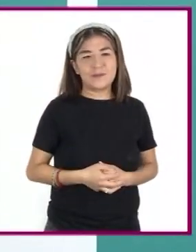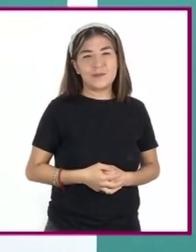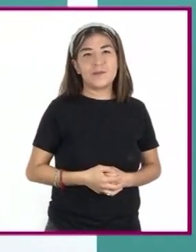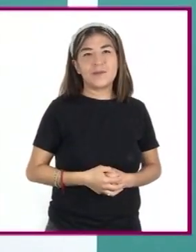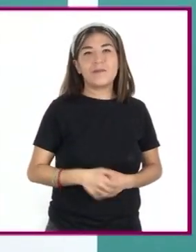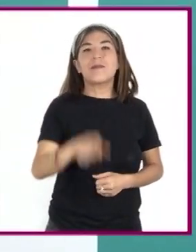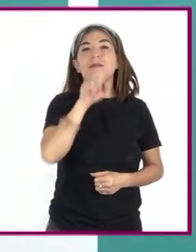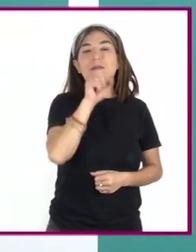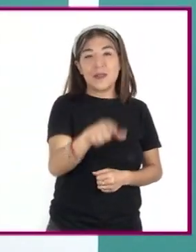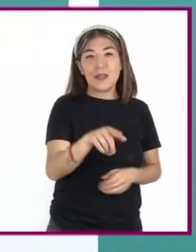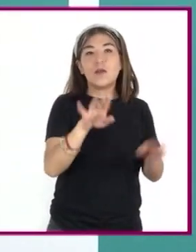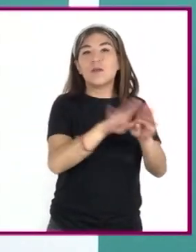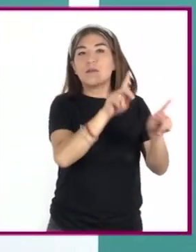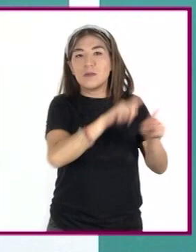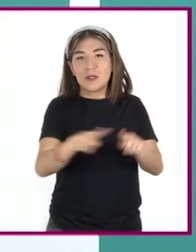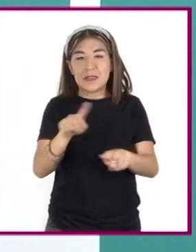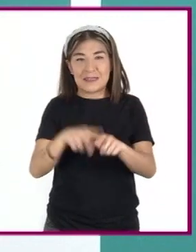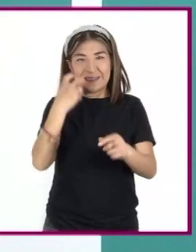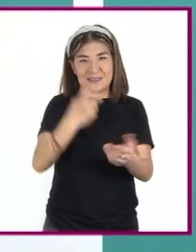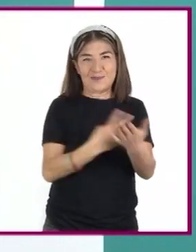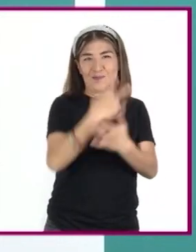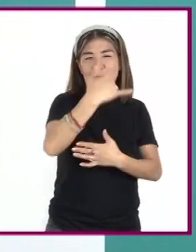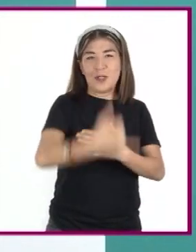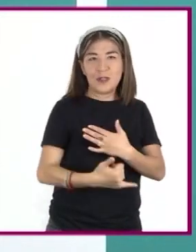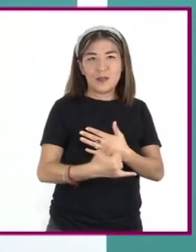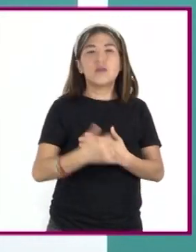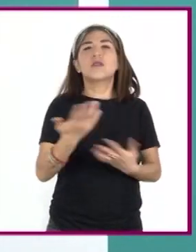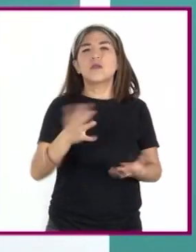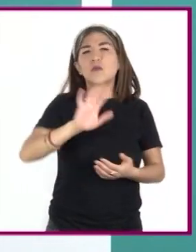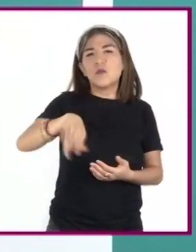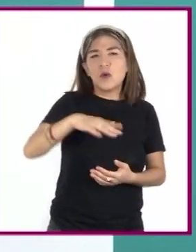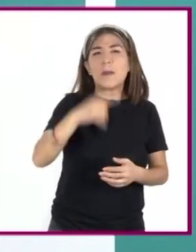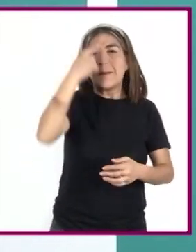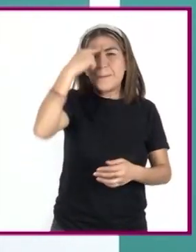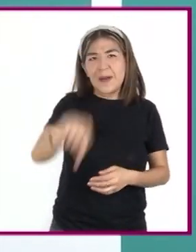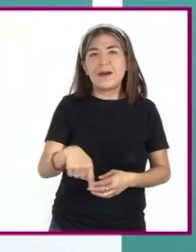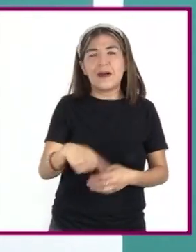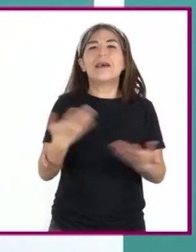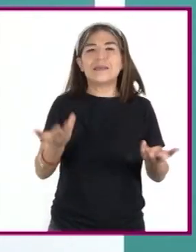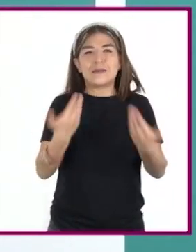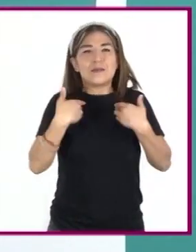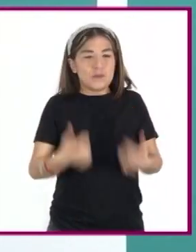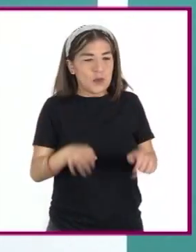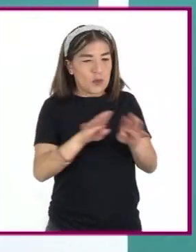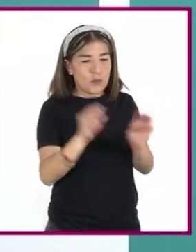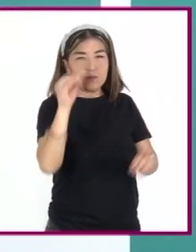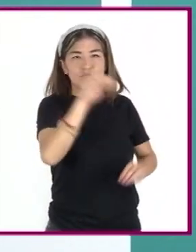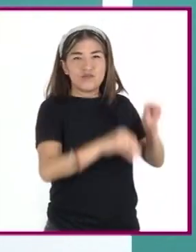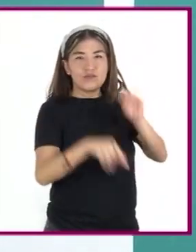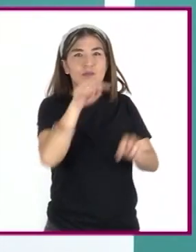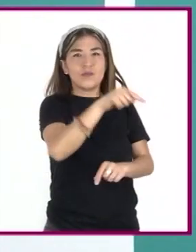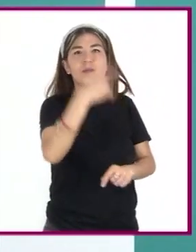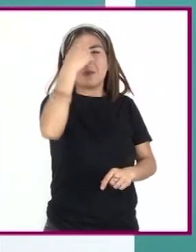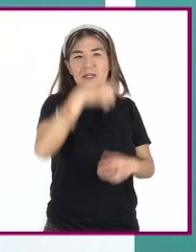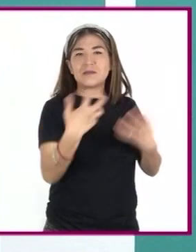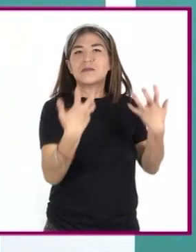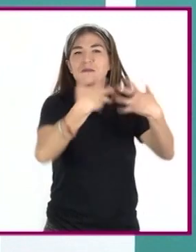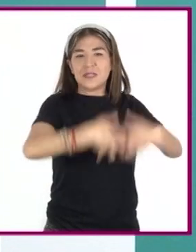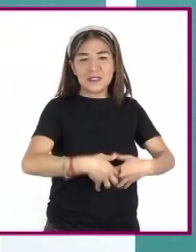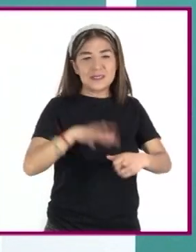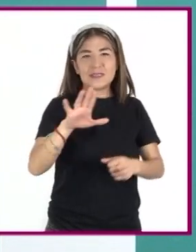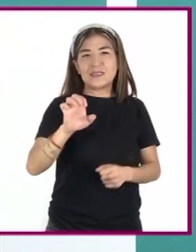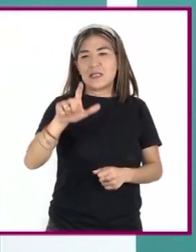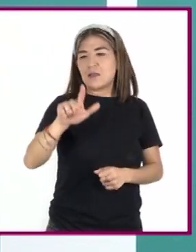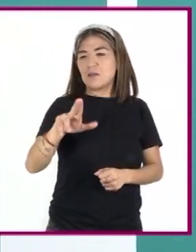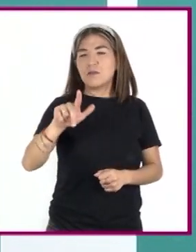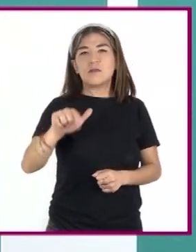Asimismo, mediante la elaboración del proyecto, buscaremos entender la estructura y función de la célula y explicar